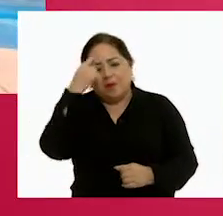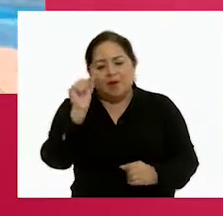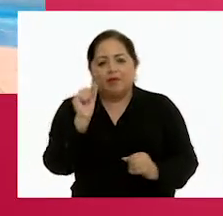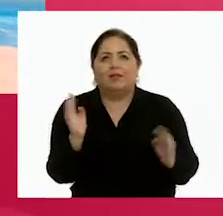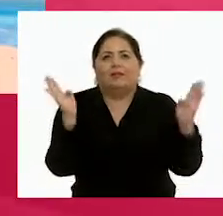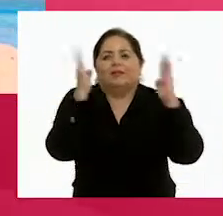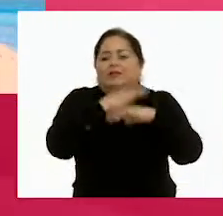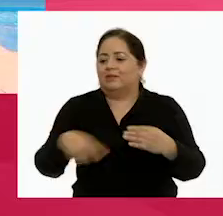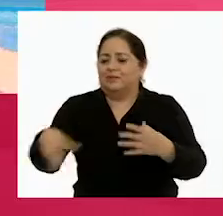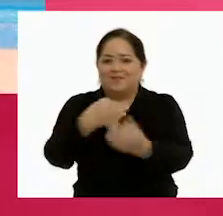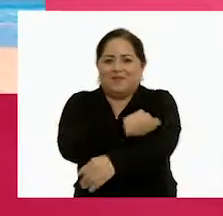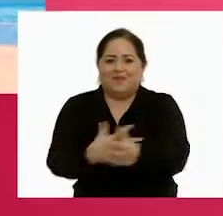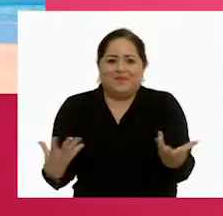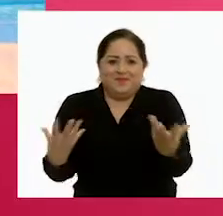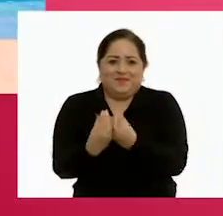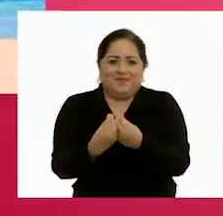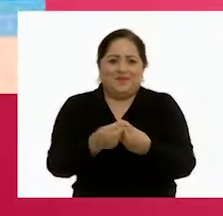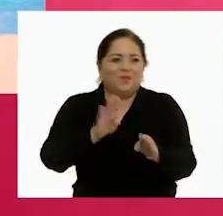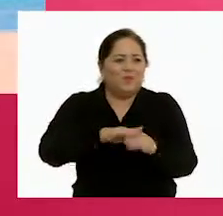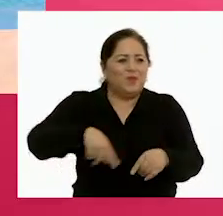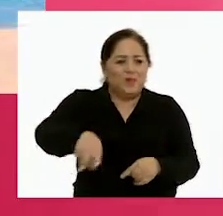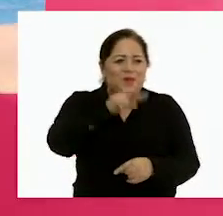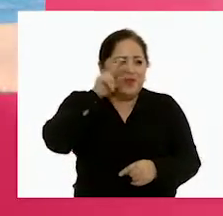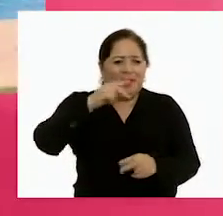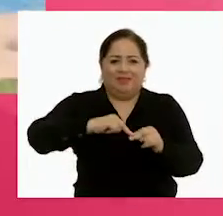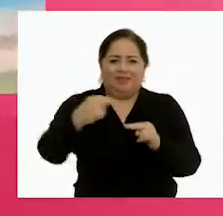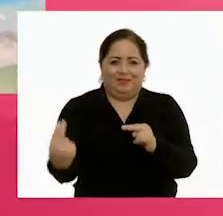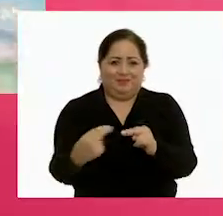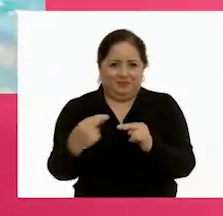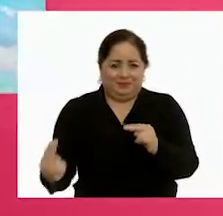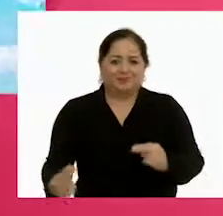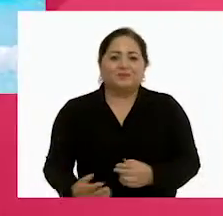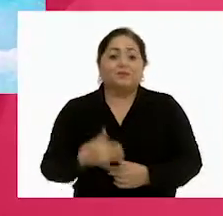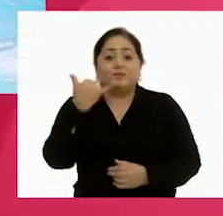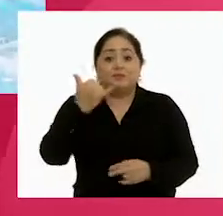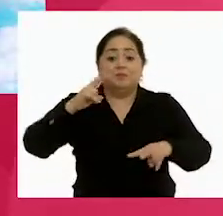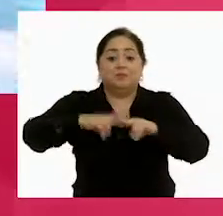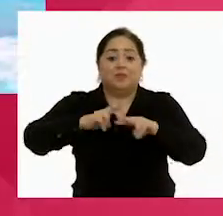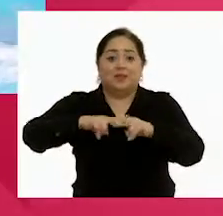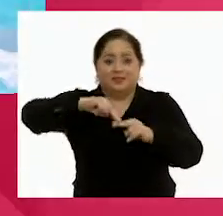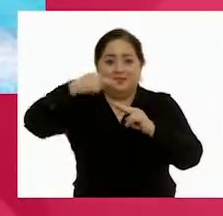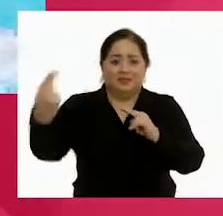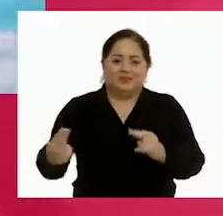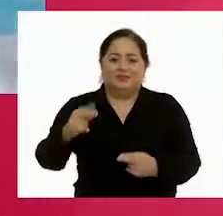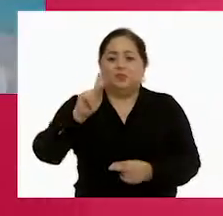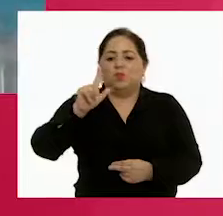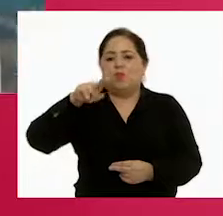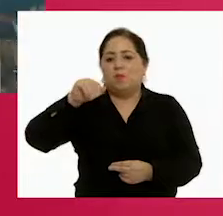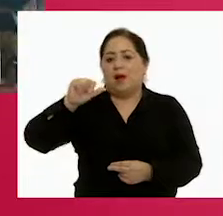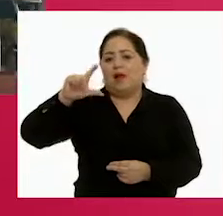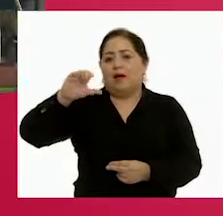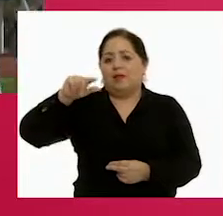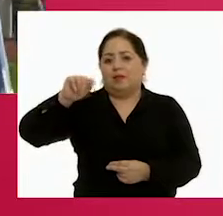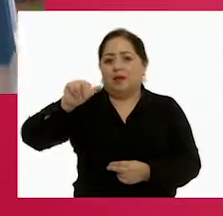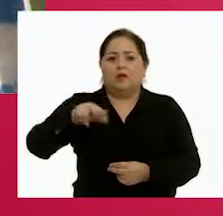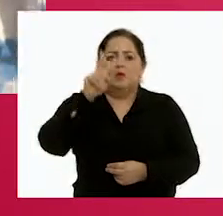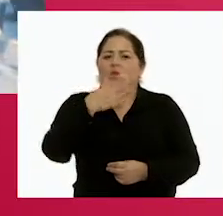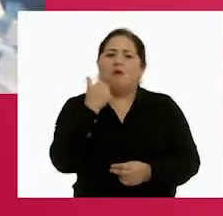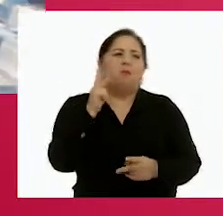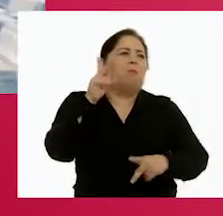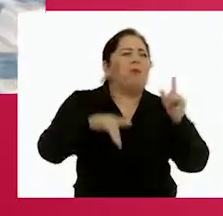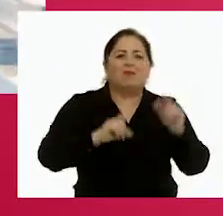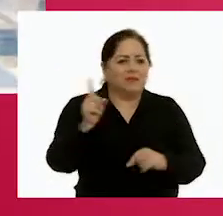un día familiar como el Paraíso Humedades y el Parque Acuático Club Alcántara. No hay